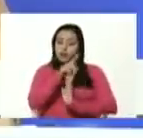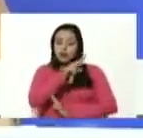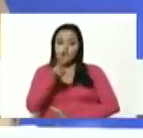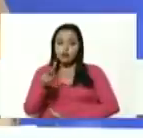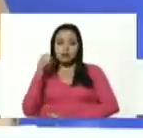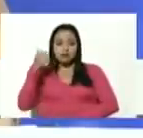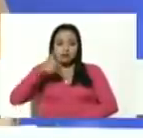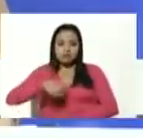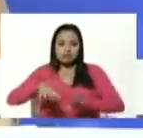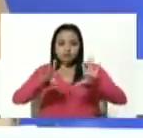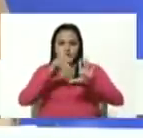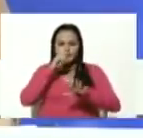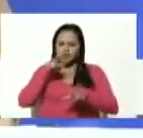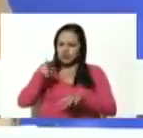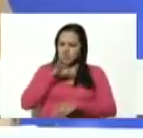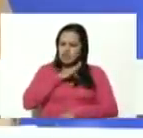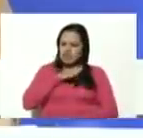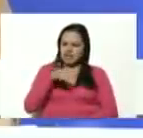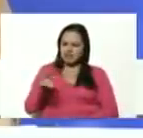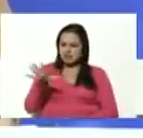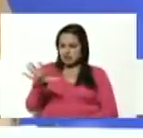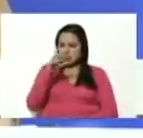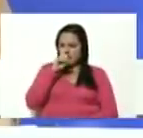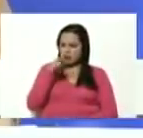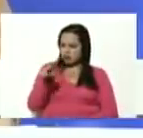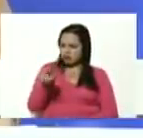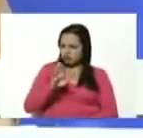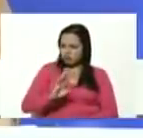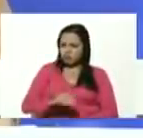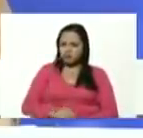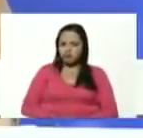Kevin, tú tenías 5 años.